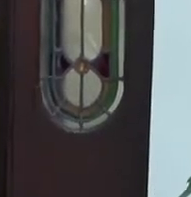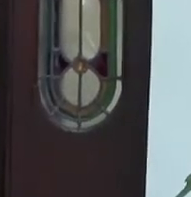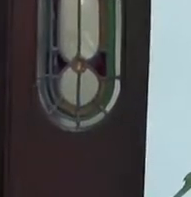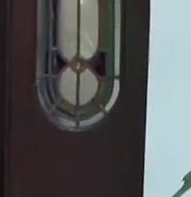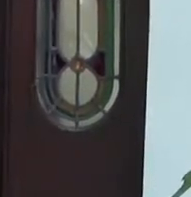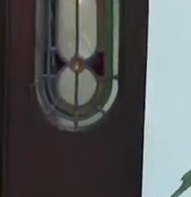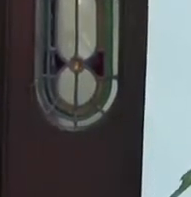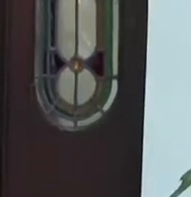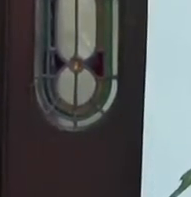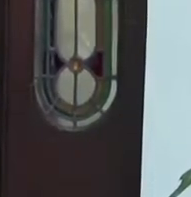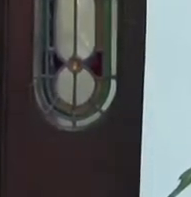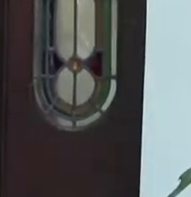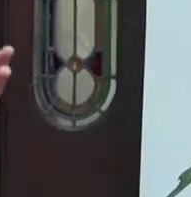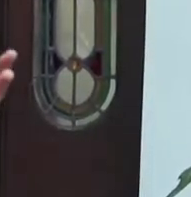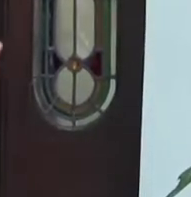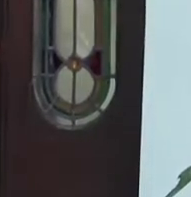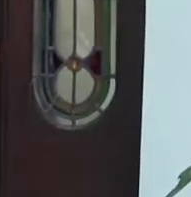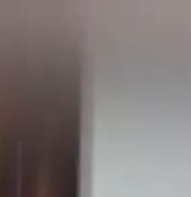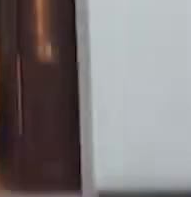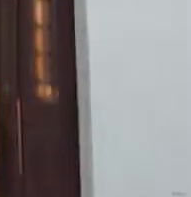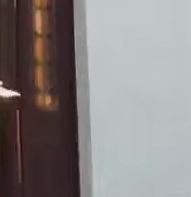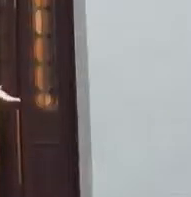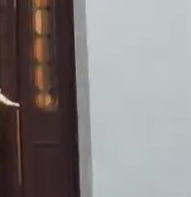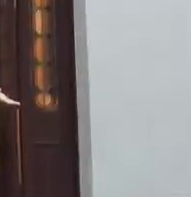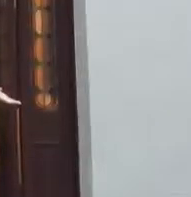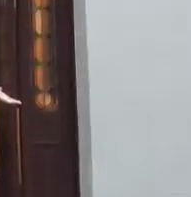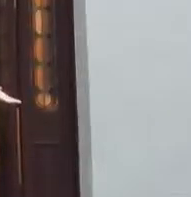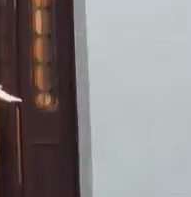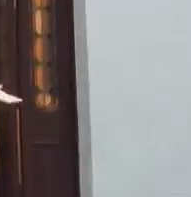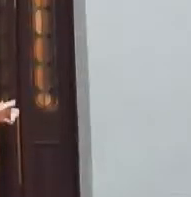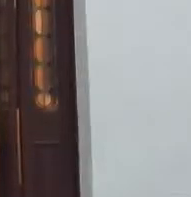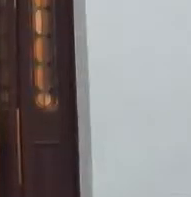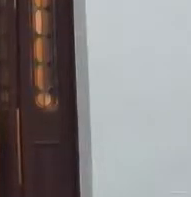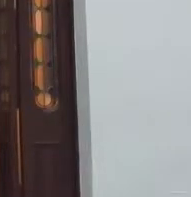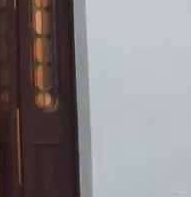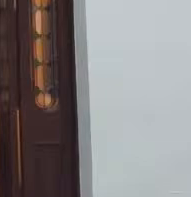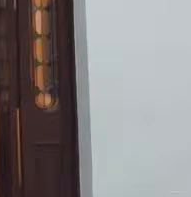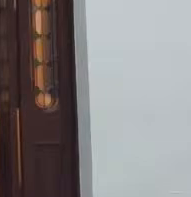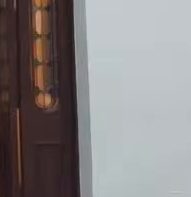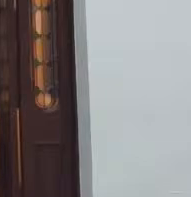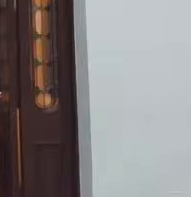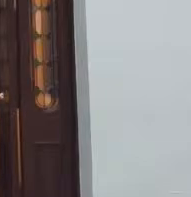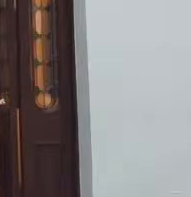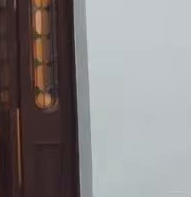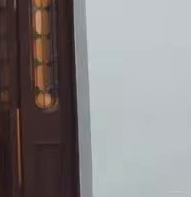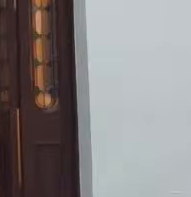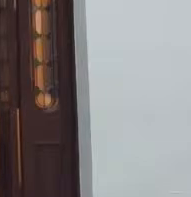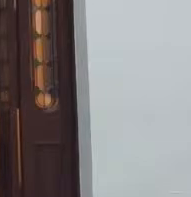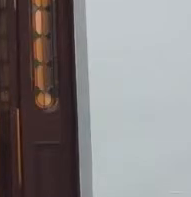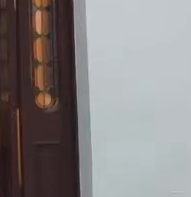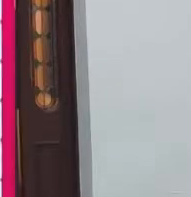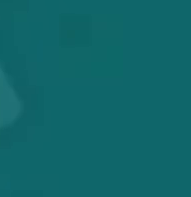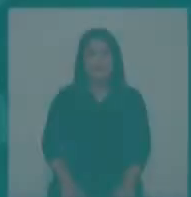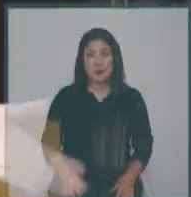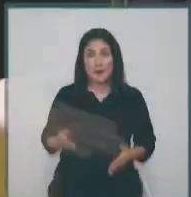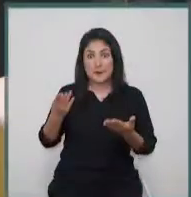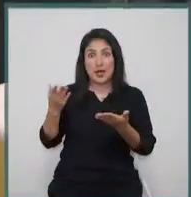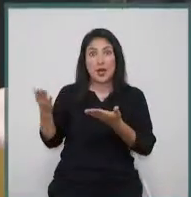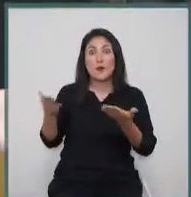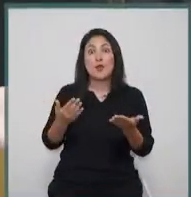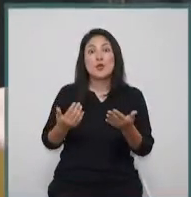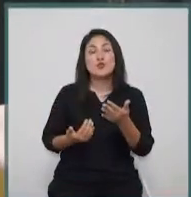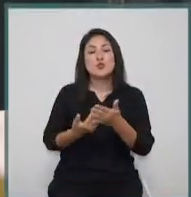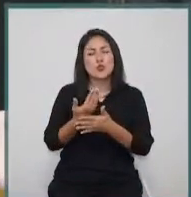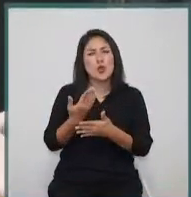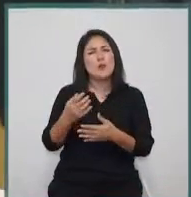de nuestro Bicentenario 2024. Y recuerden que ya estamos en modo Bicentenario. Los